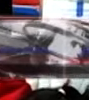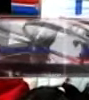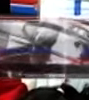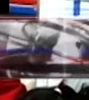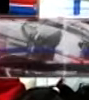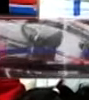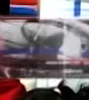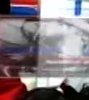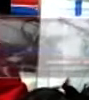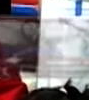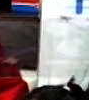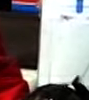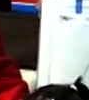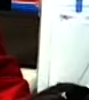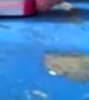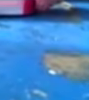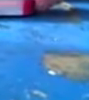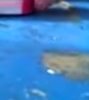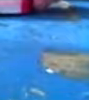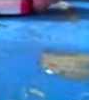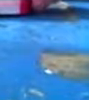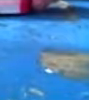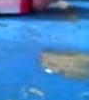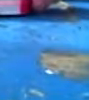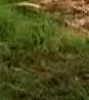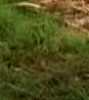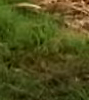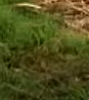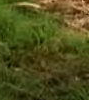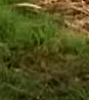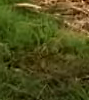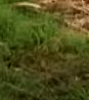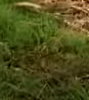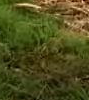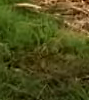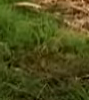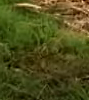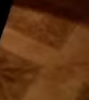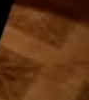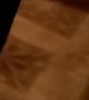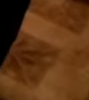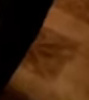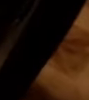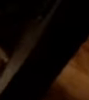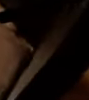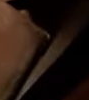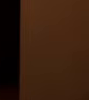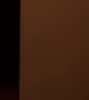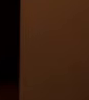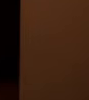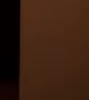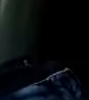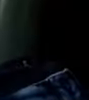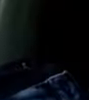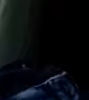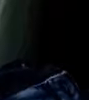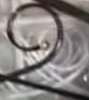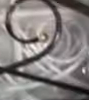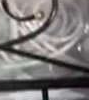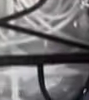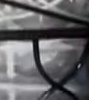es el derecho de vivir en familia, ¿verdad? Como parte del recorrido, Sandra Chávez entregó comedores, estufas,